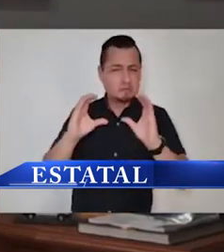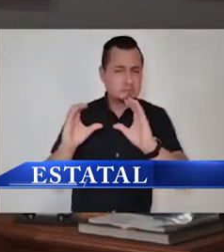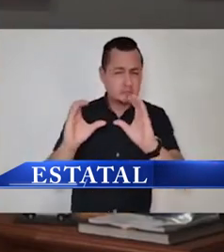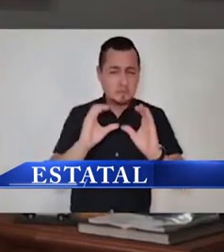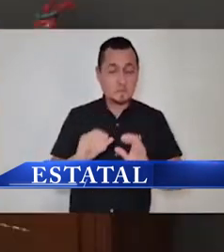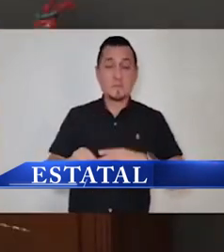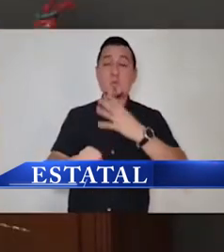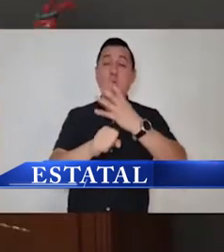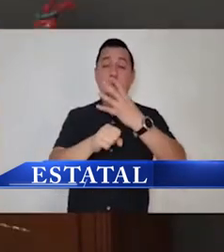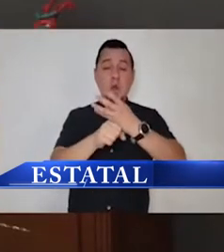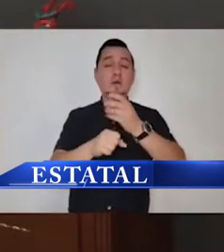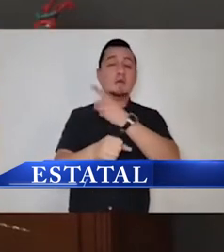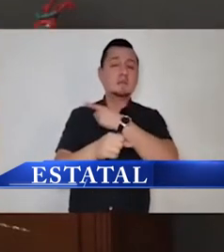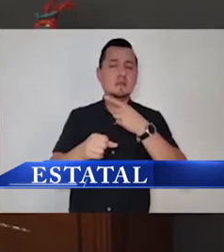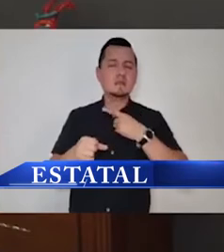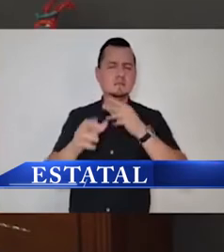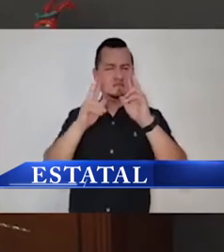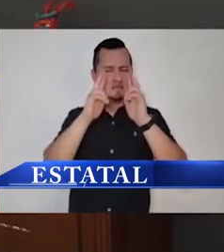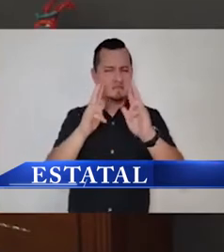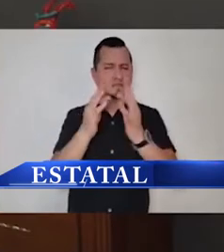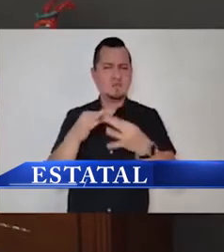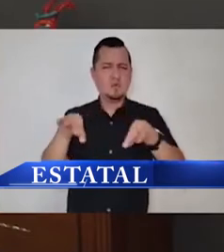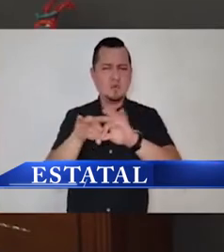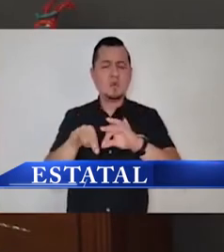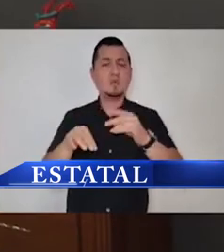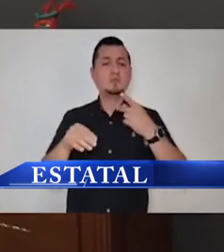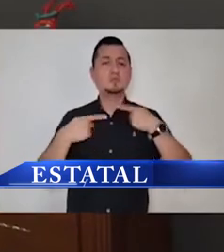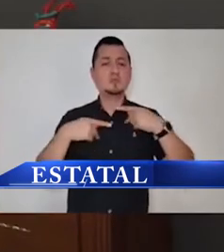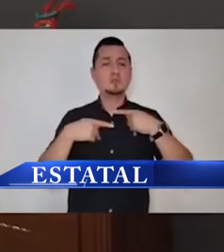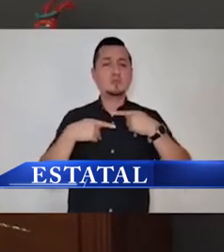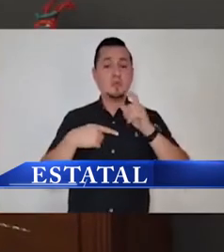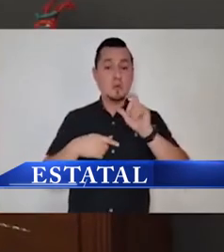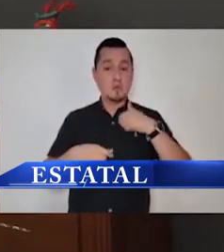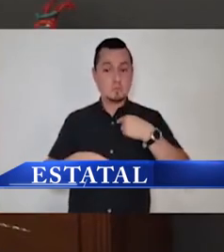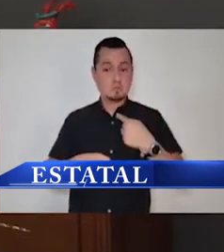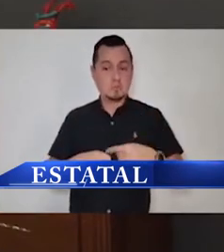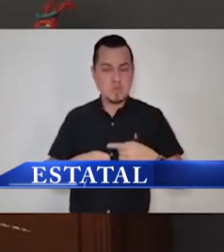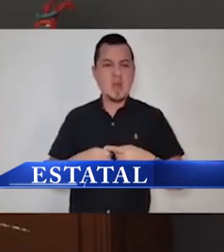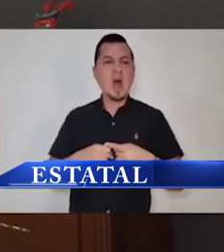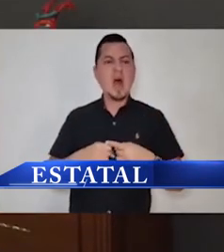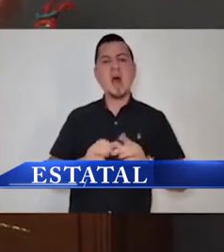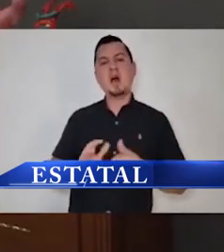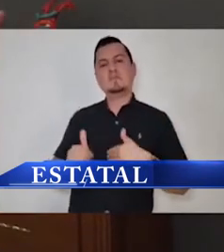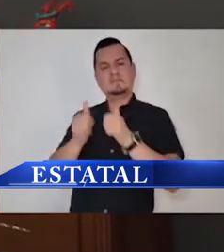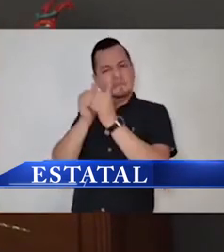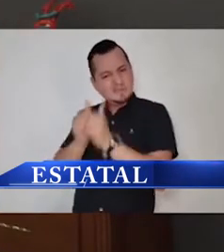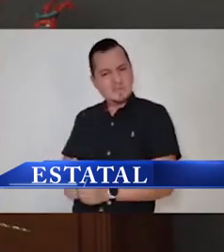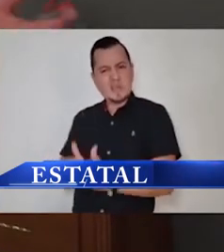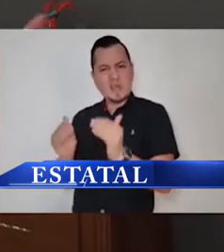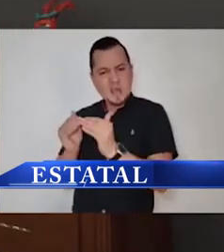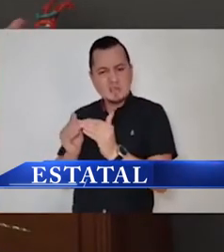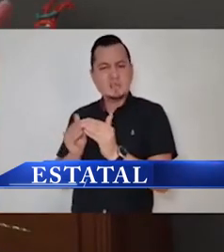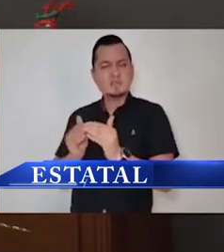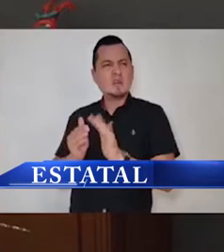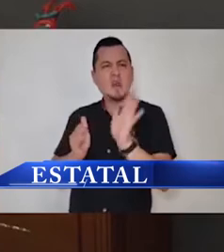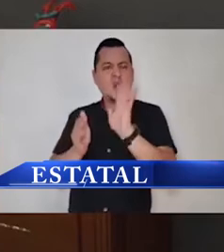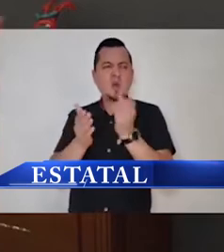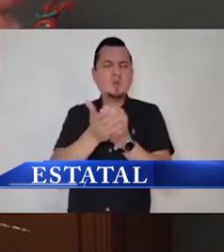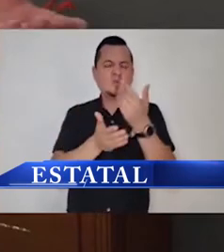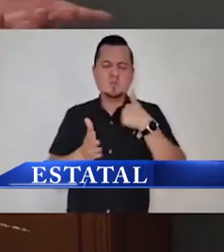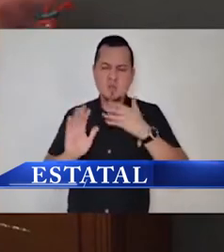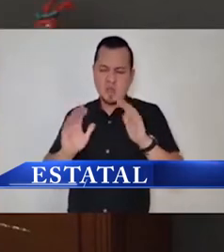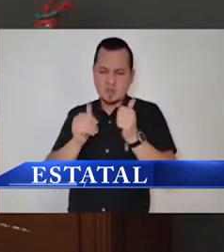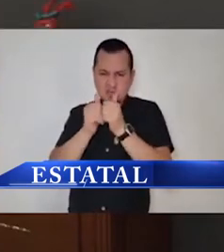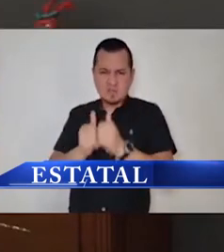colectiva. 4. Respetemos verdaderamente el aislamiento. No es cuando me parezca, cuando quiera o